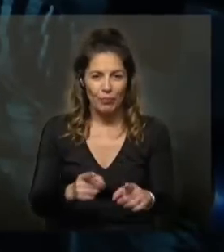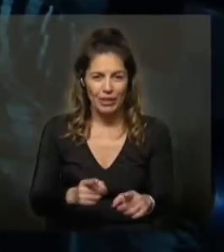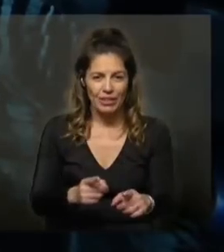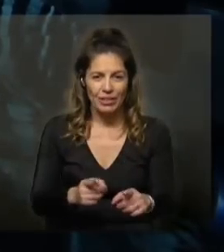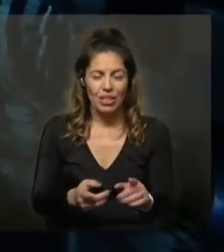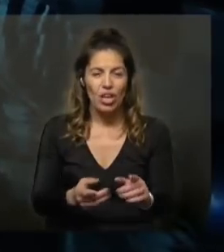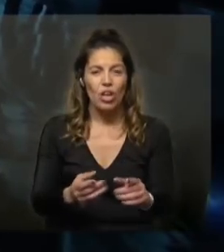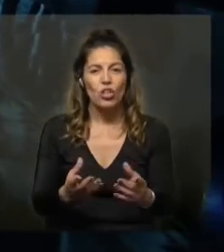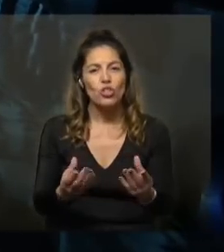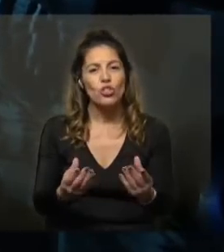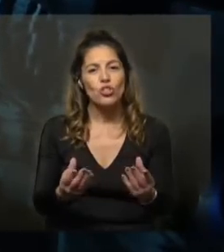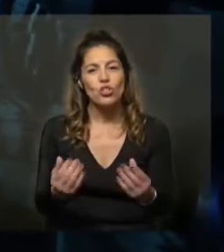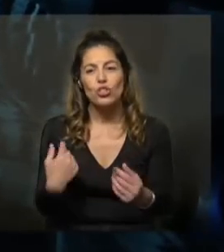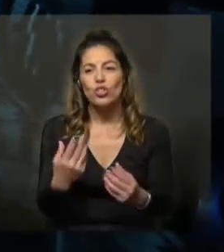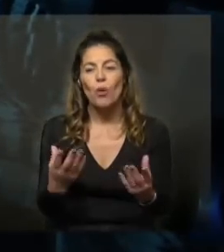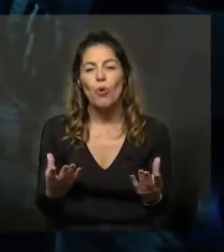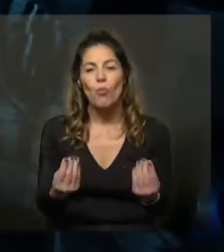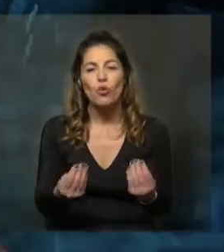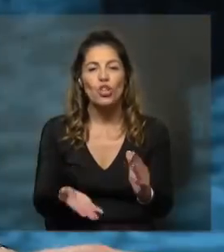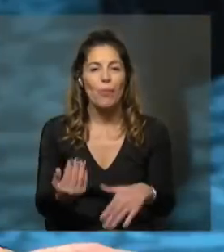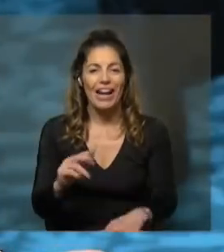mucho más que dos Bueno